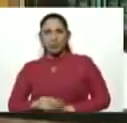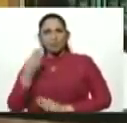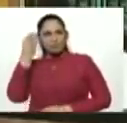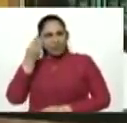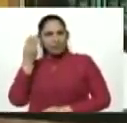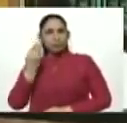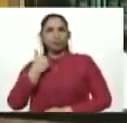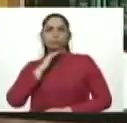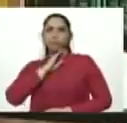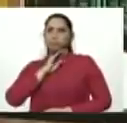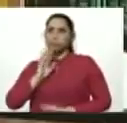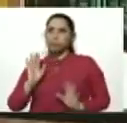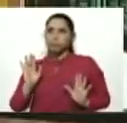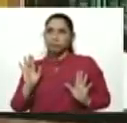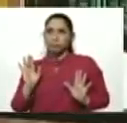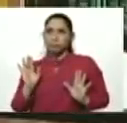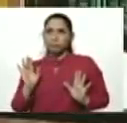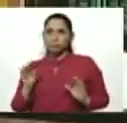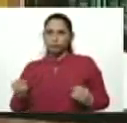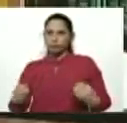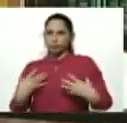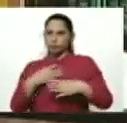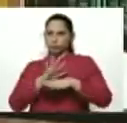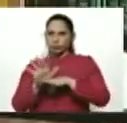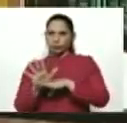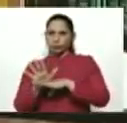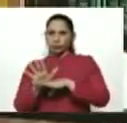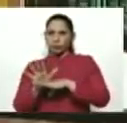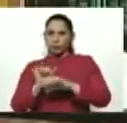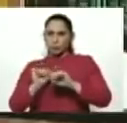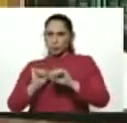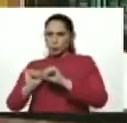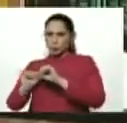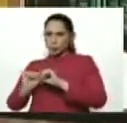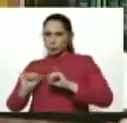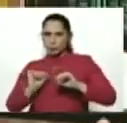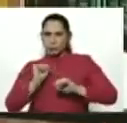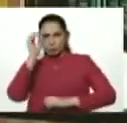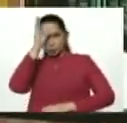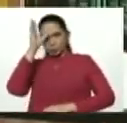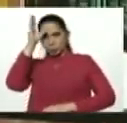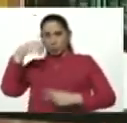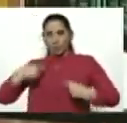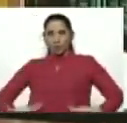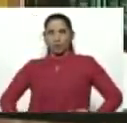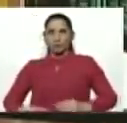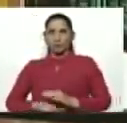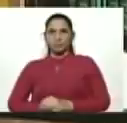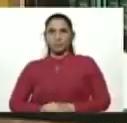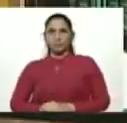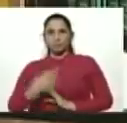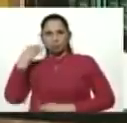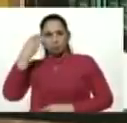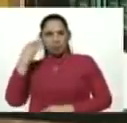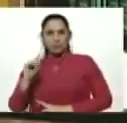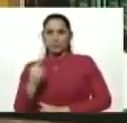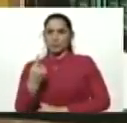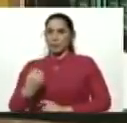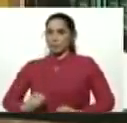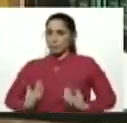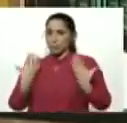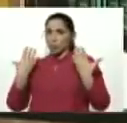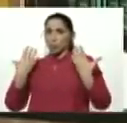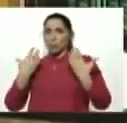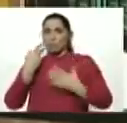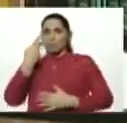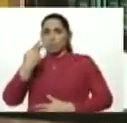pandemia ha conmovido la conciencia de la humanidad. Y creo que la primera expresión